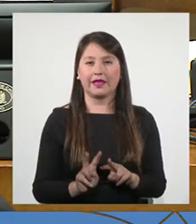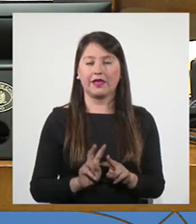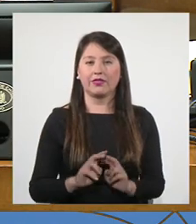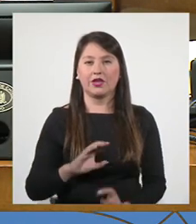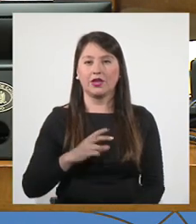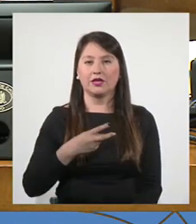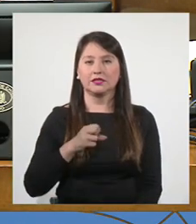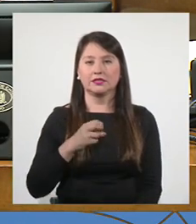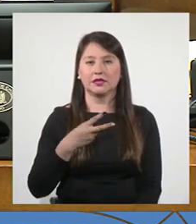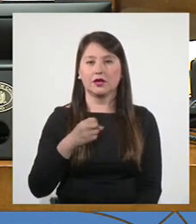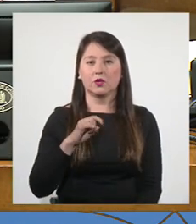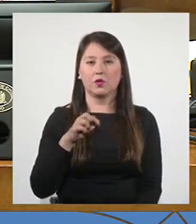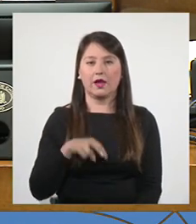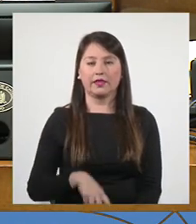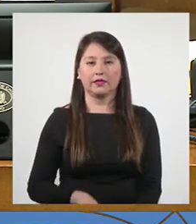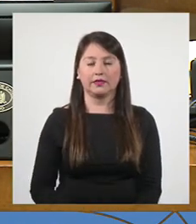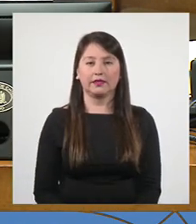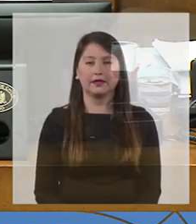Chaguán.